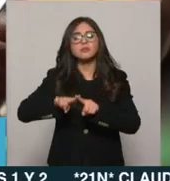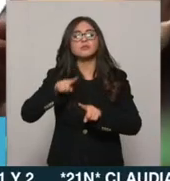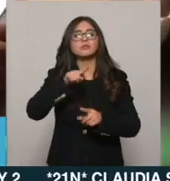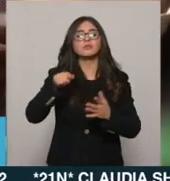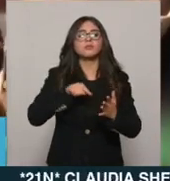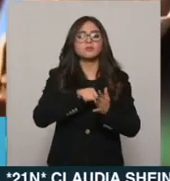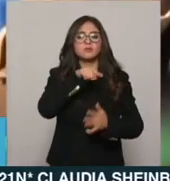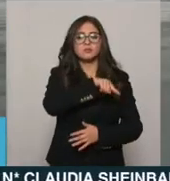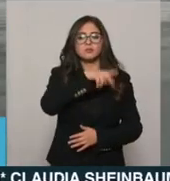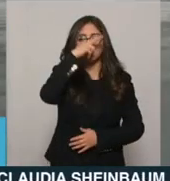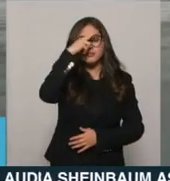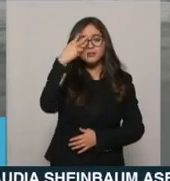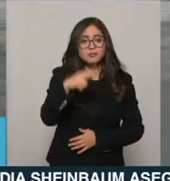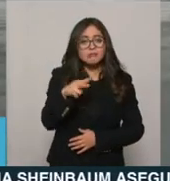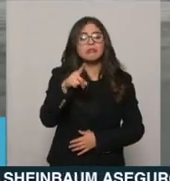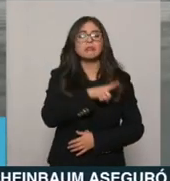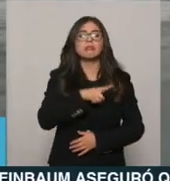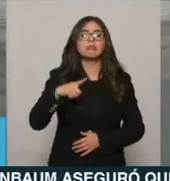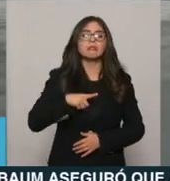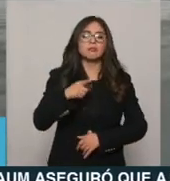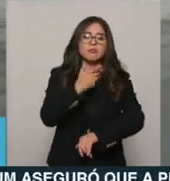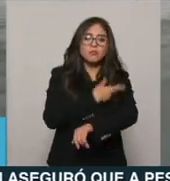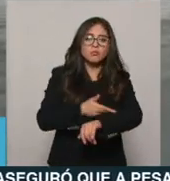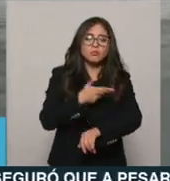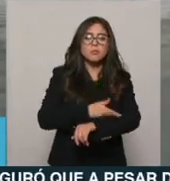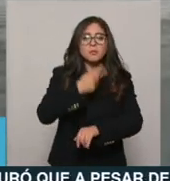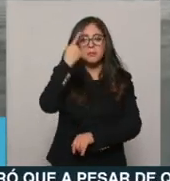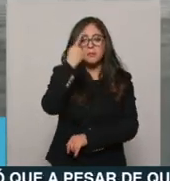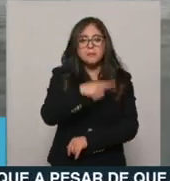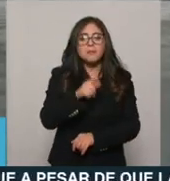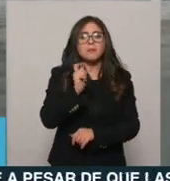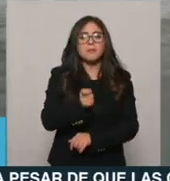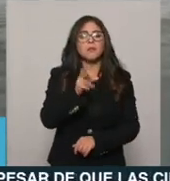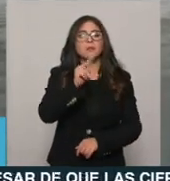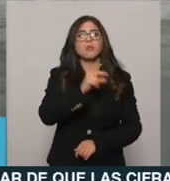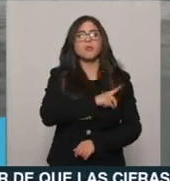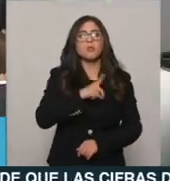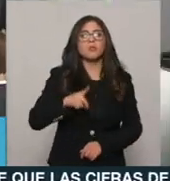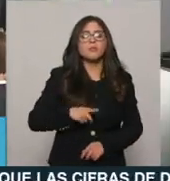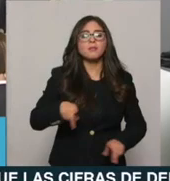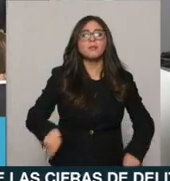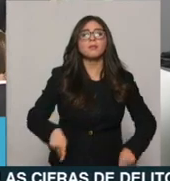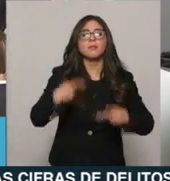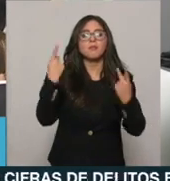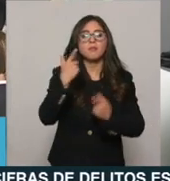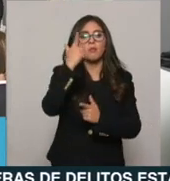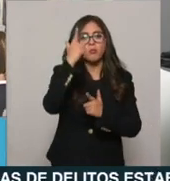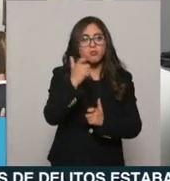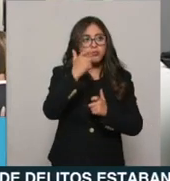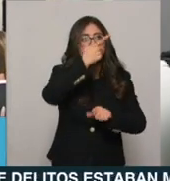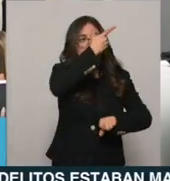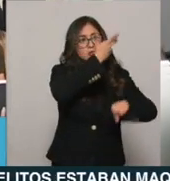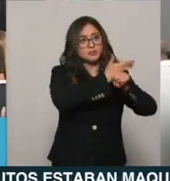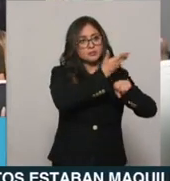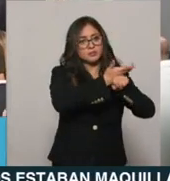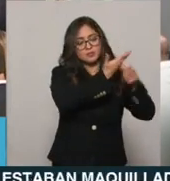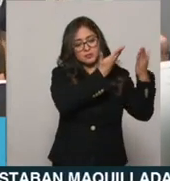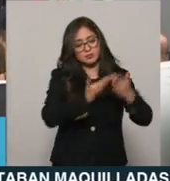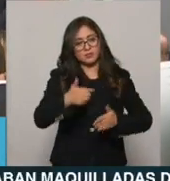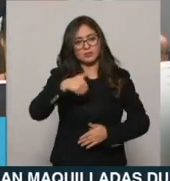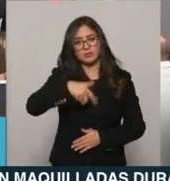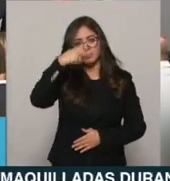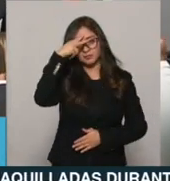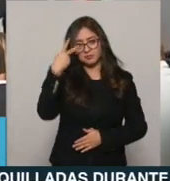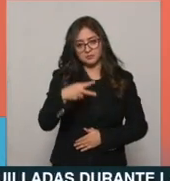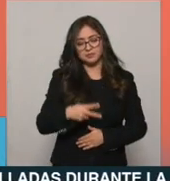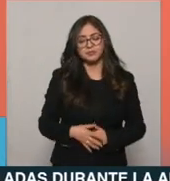México, pues haga lo necesario para detener el flujo de armas ilegales de aquel país a nuestra nación. Profesor, además